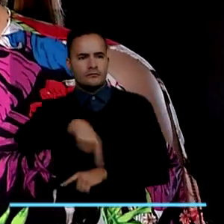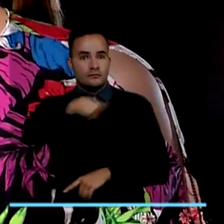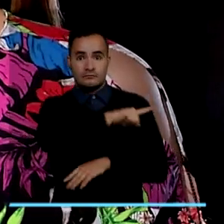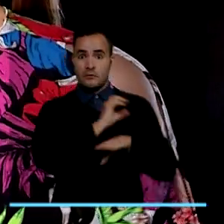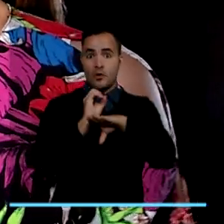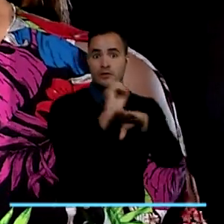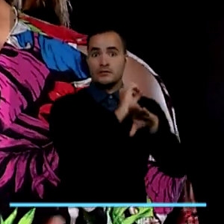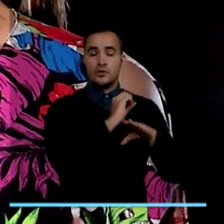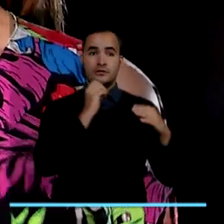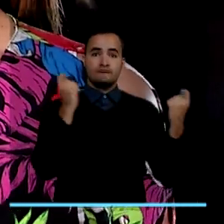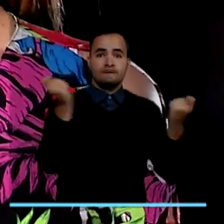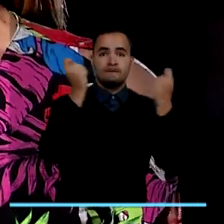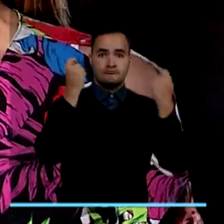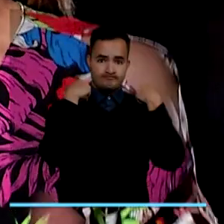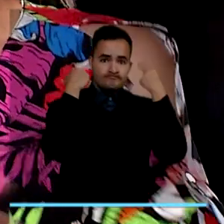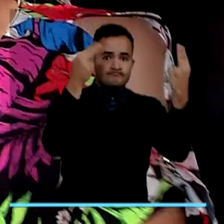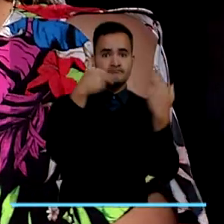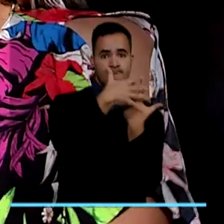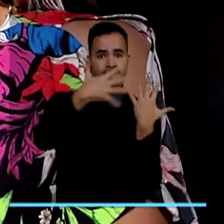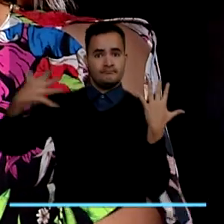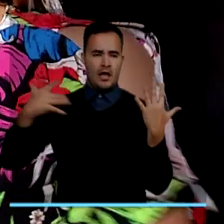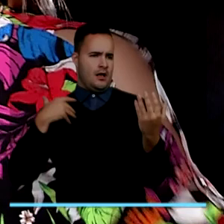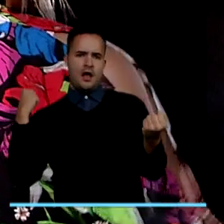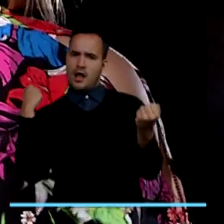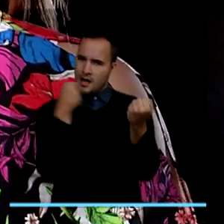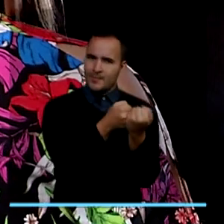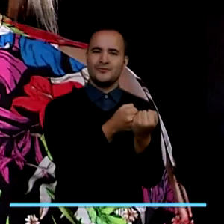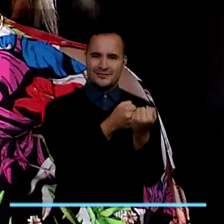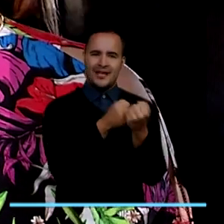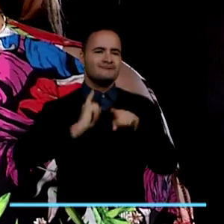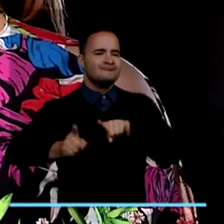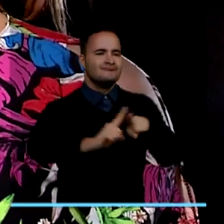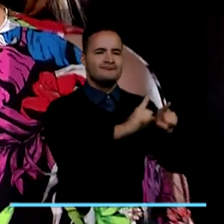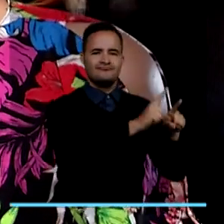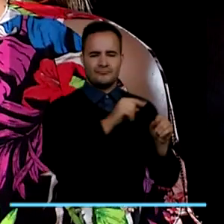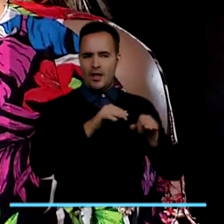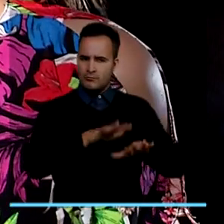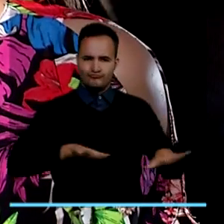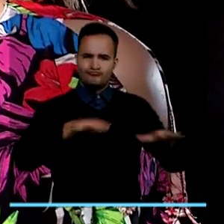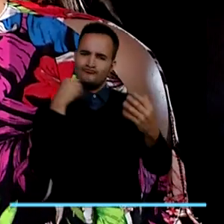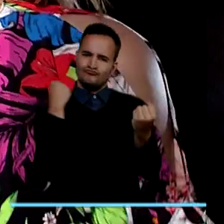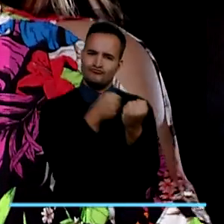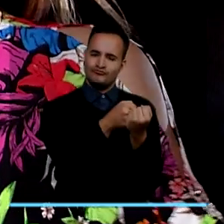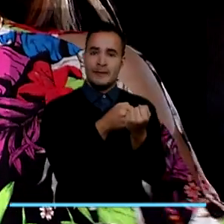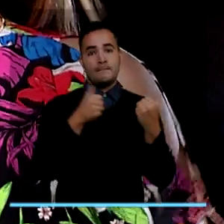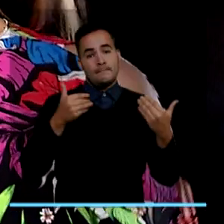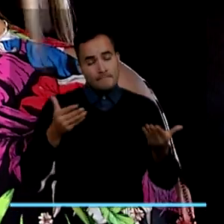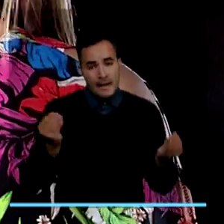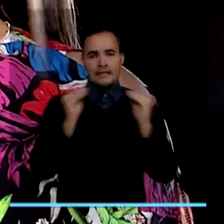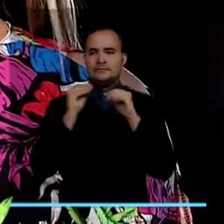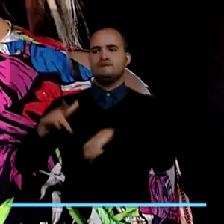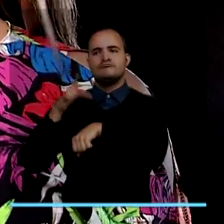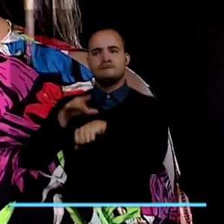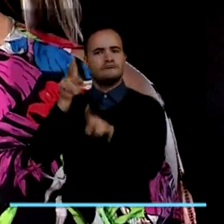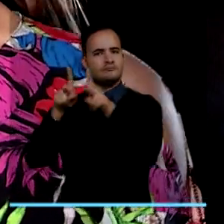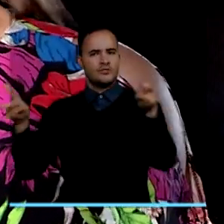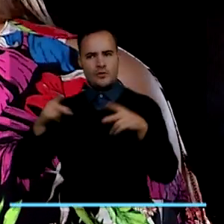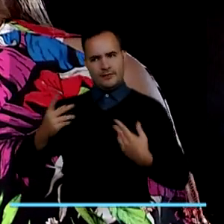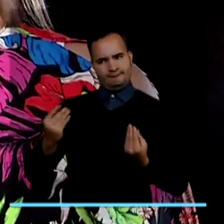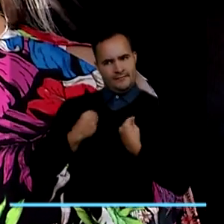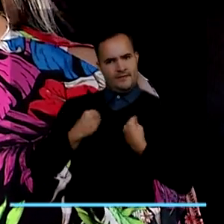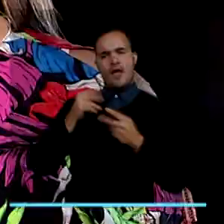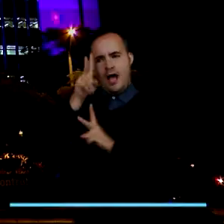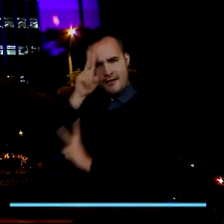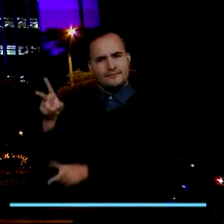actos simbólicos de colectivos y organizaciones LGBTIQ+, pero sobre todo promueve el respeto por la vida y